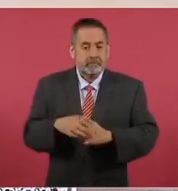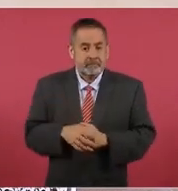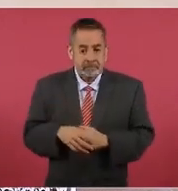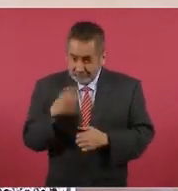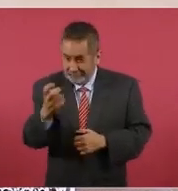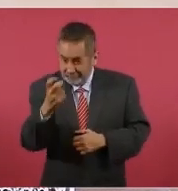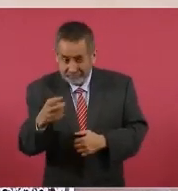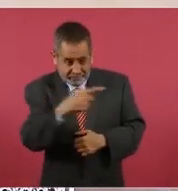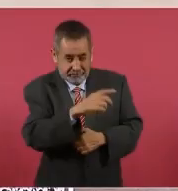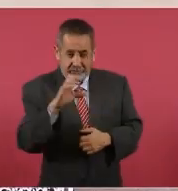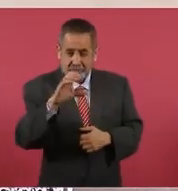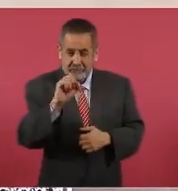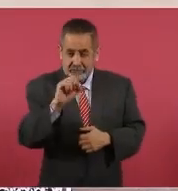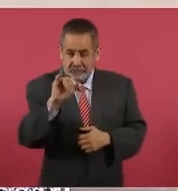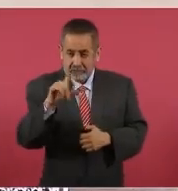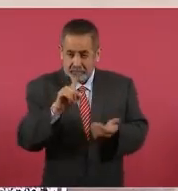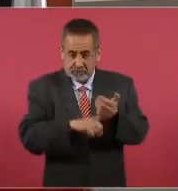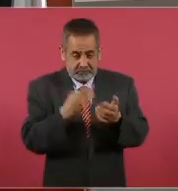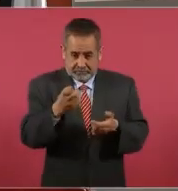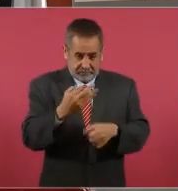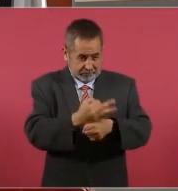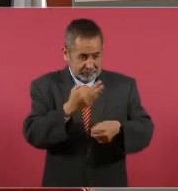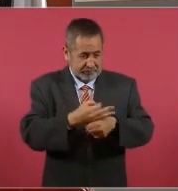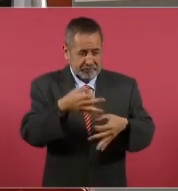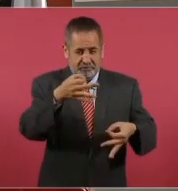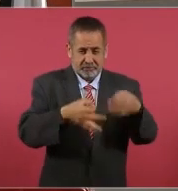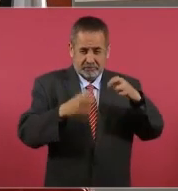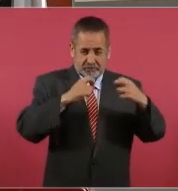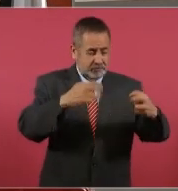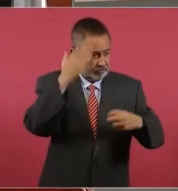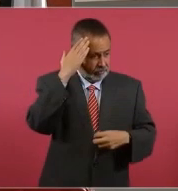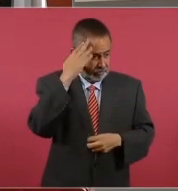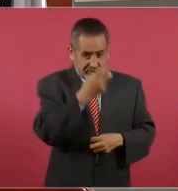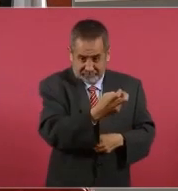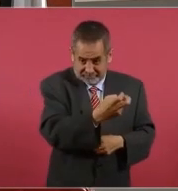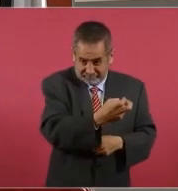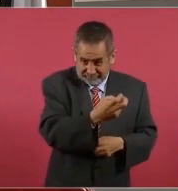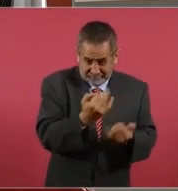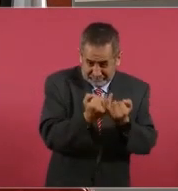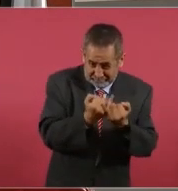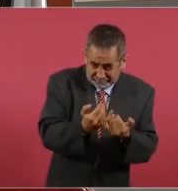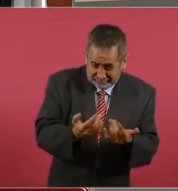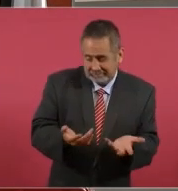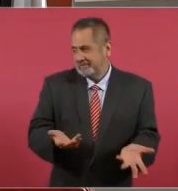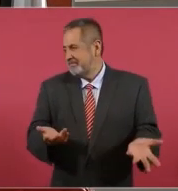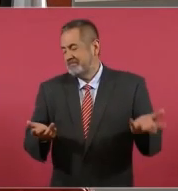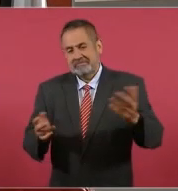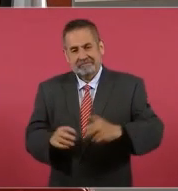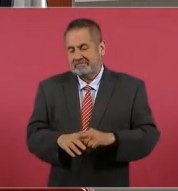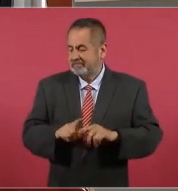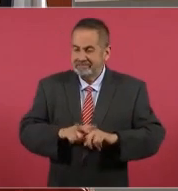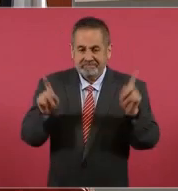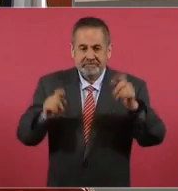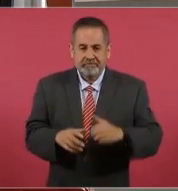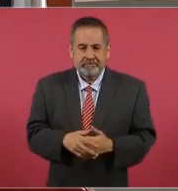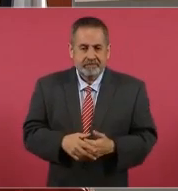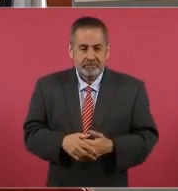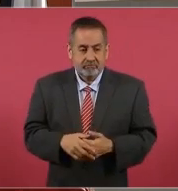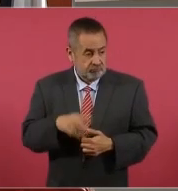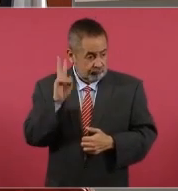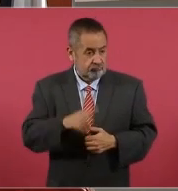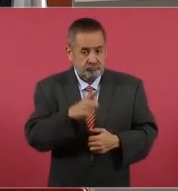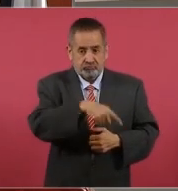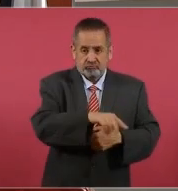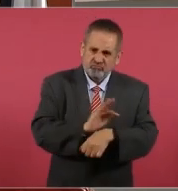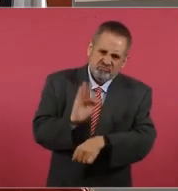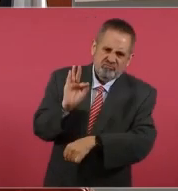Cosío, y eso es lo que hacen los ministros. protegen al débil